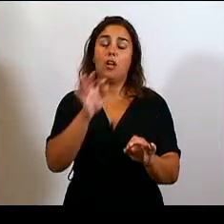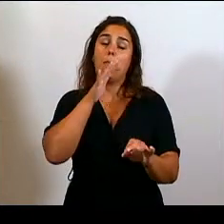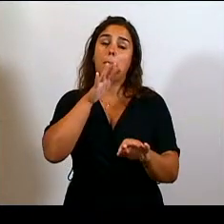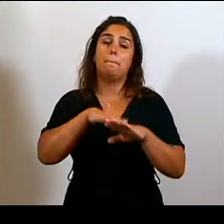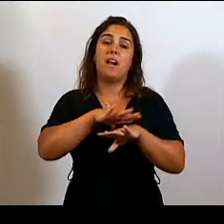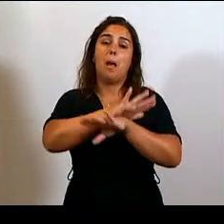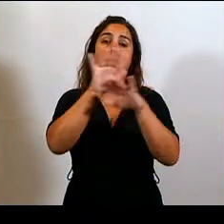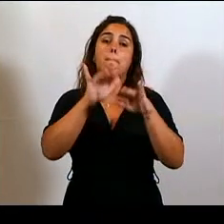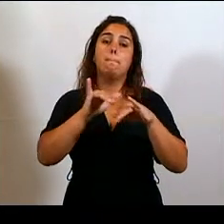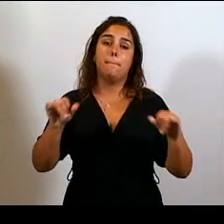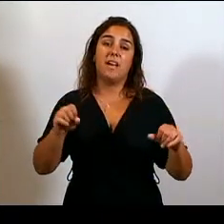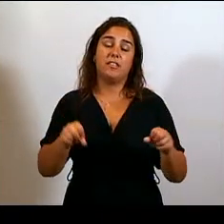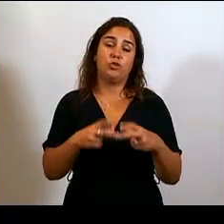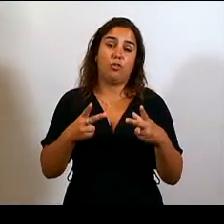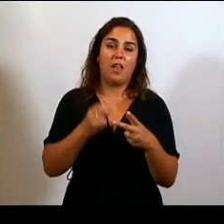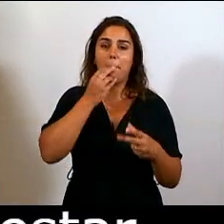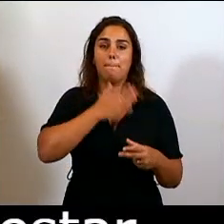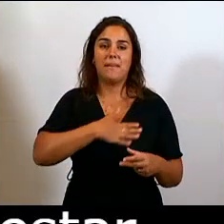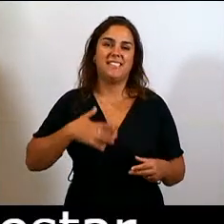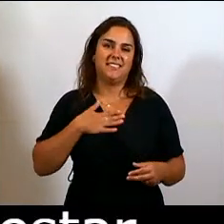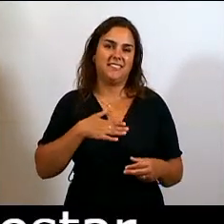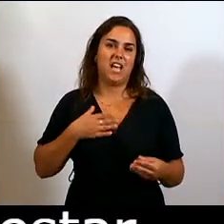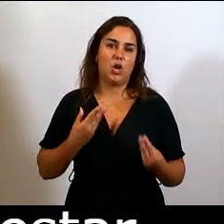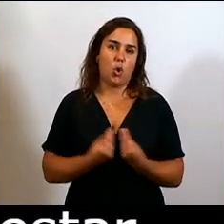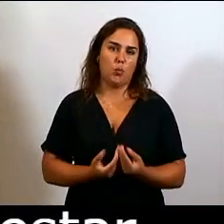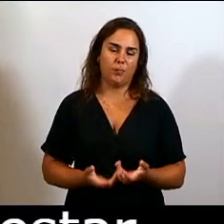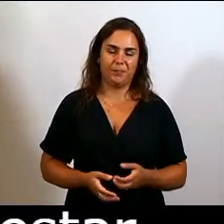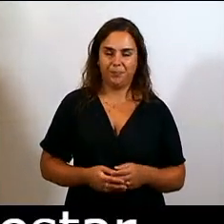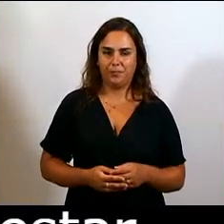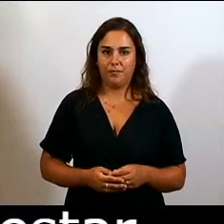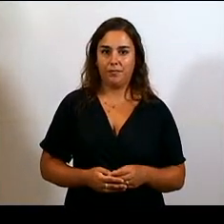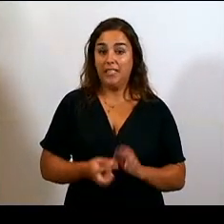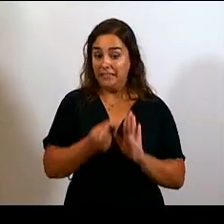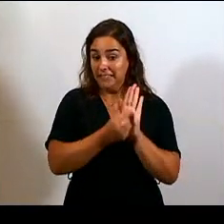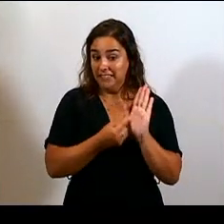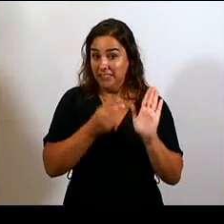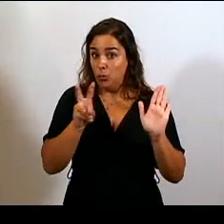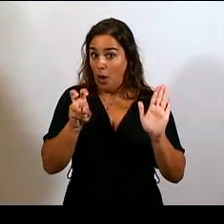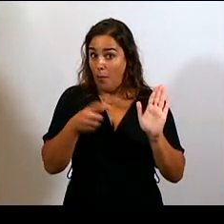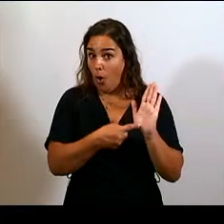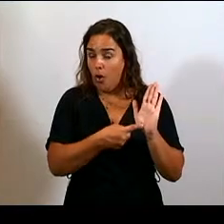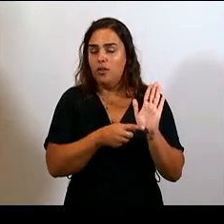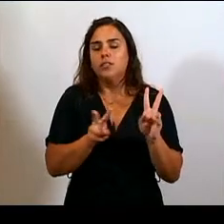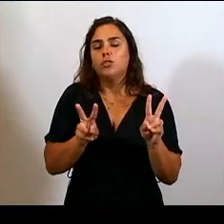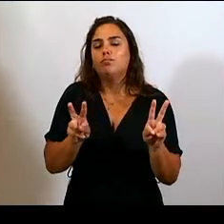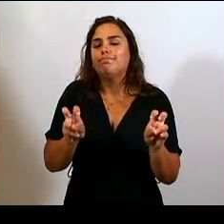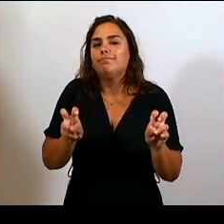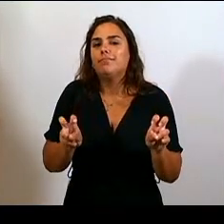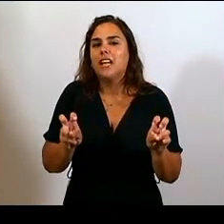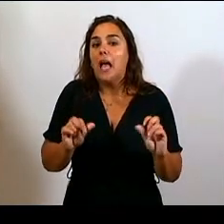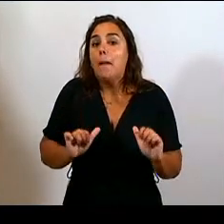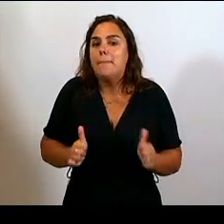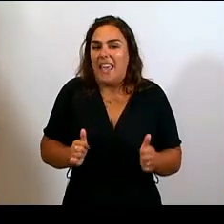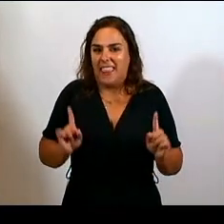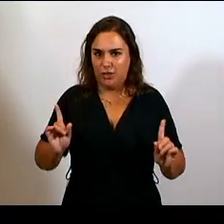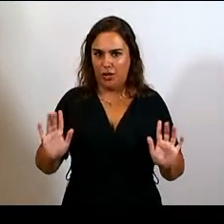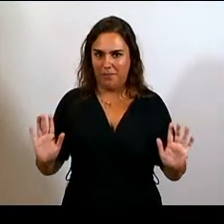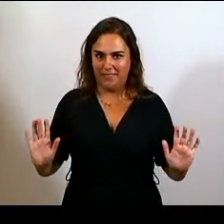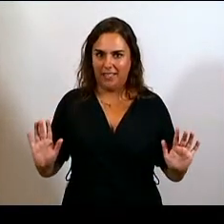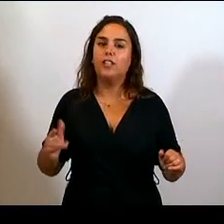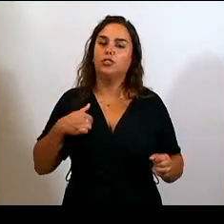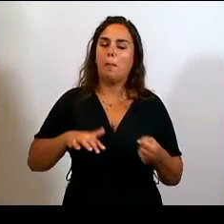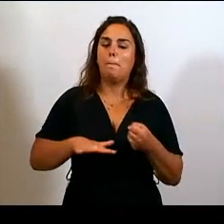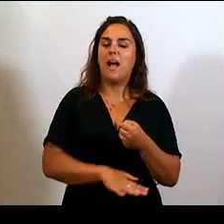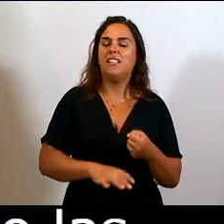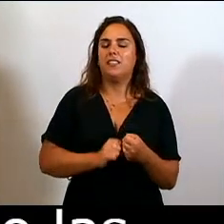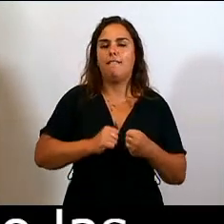y el bienestar común. Este nuevo pliego es solo el comienzo. Estamos sentando las bases para un sistema